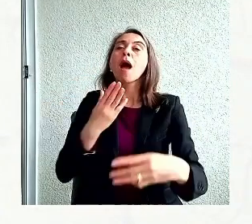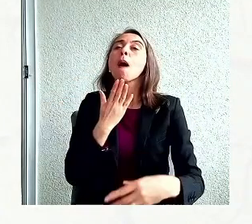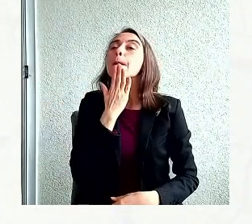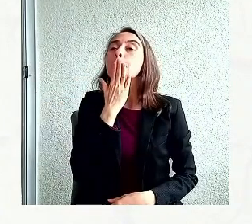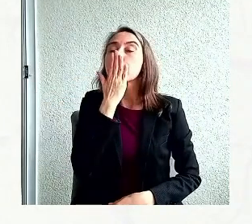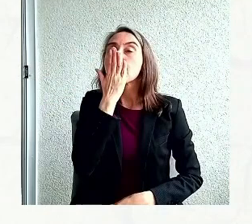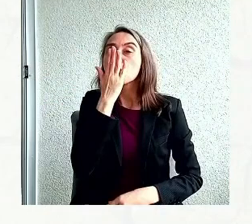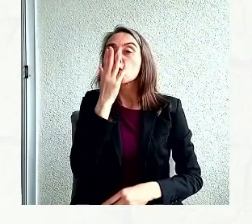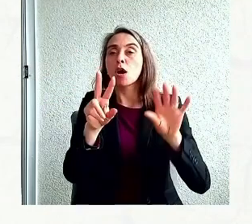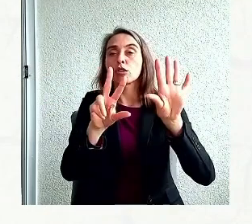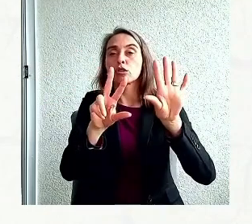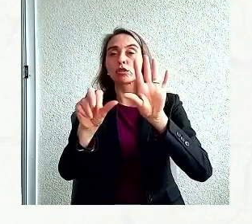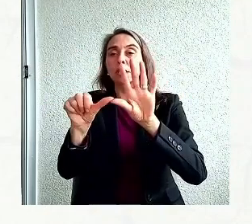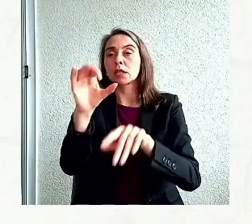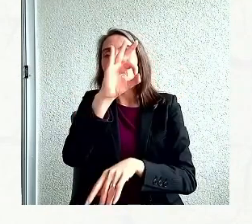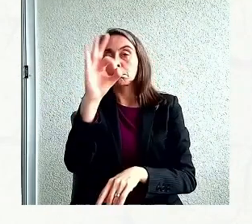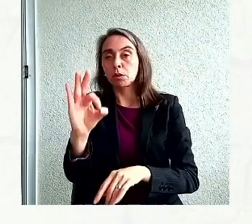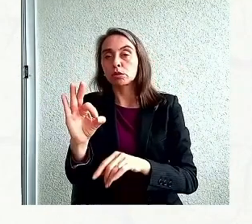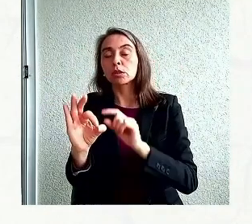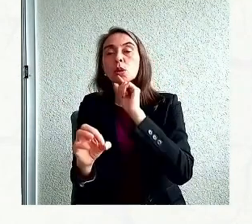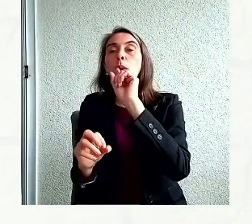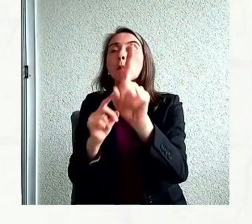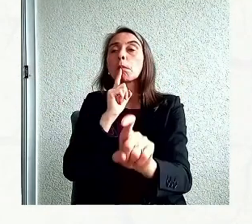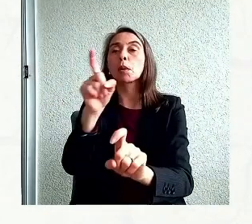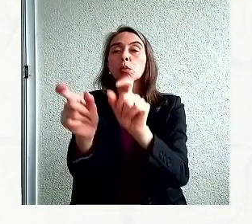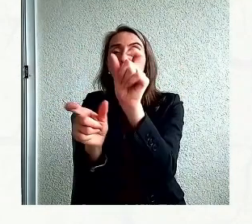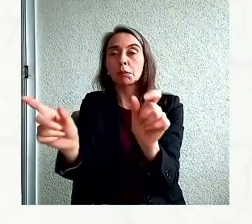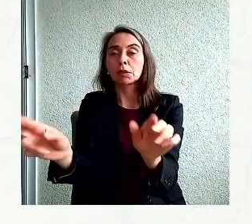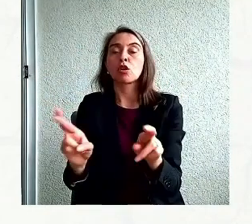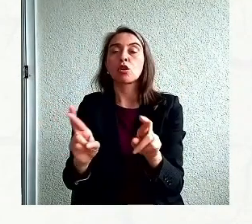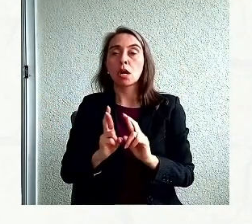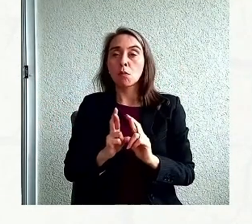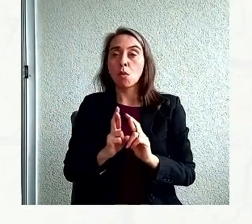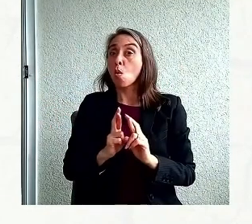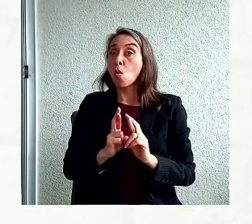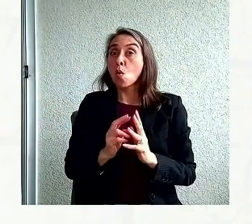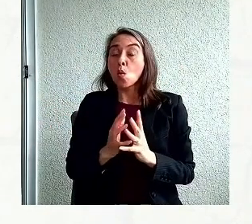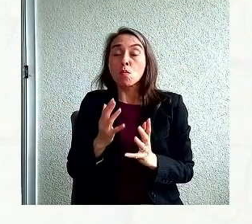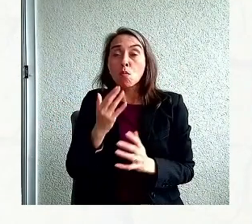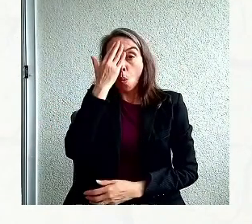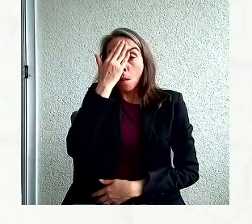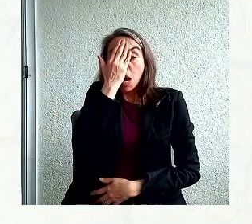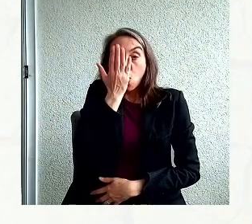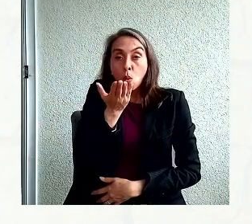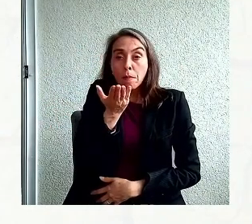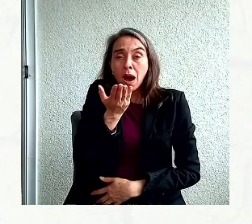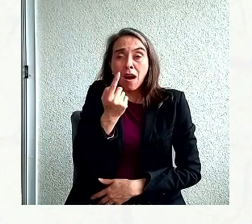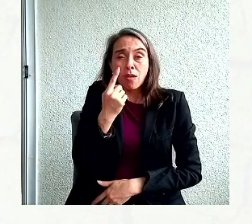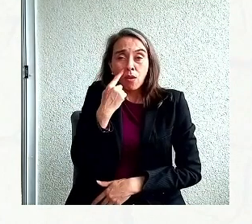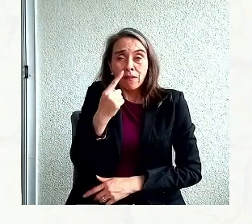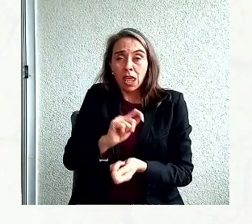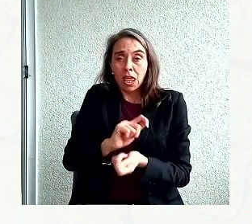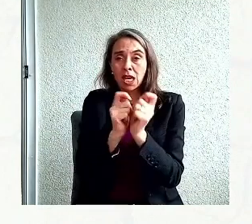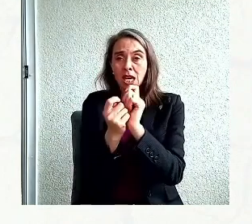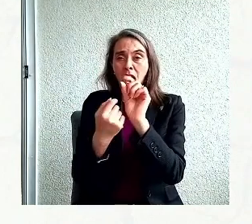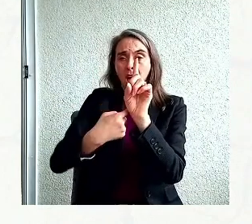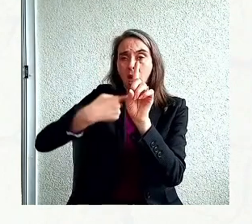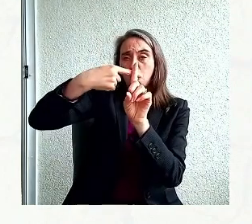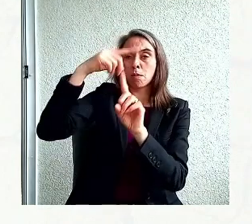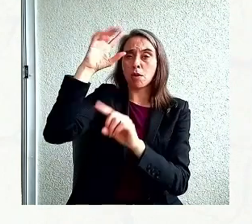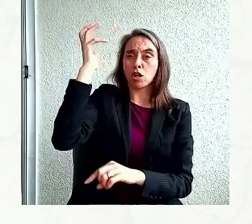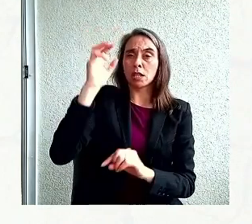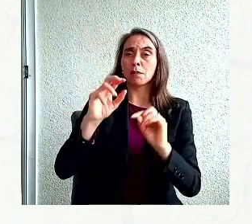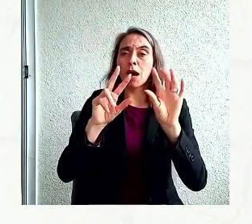el cambio climático y el 85% declara que los ecosistemas y los servicios que ellos prestan deberían estar